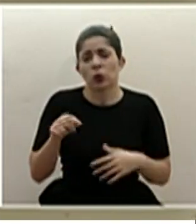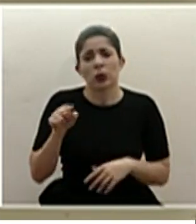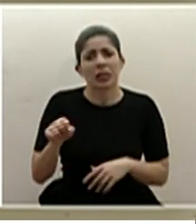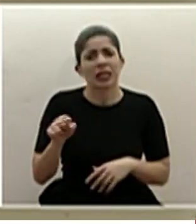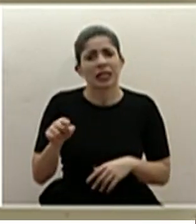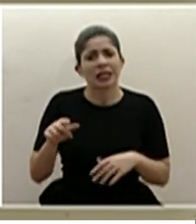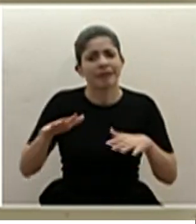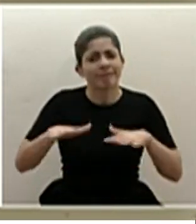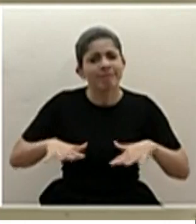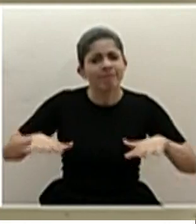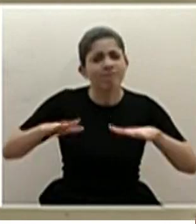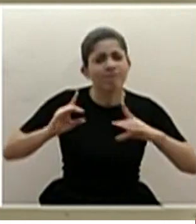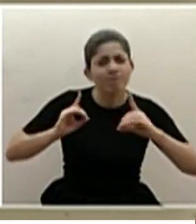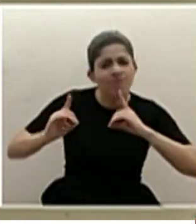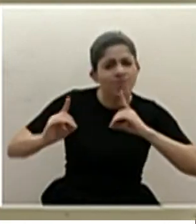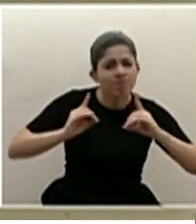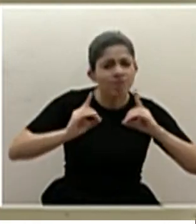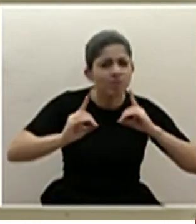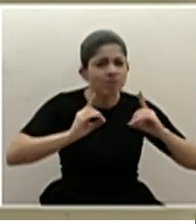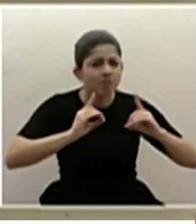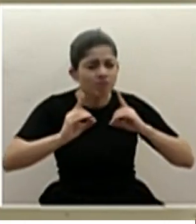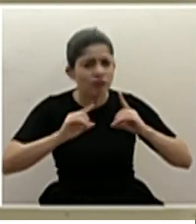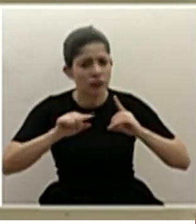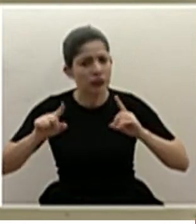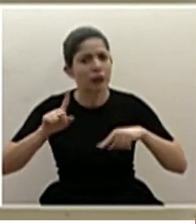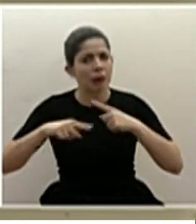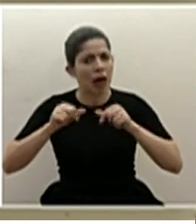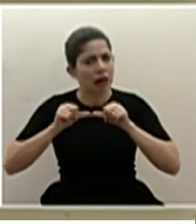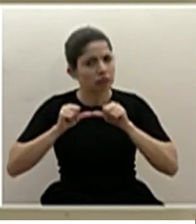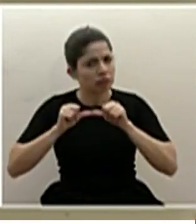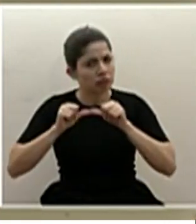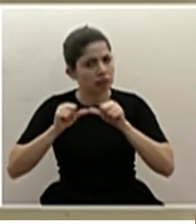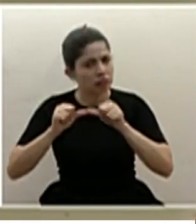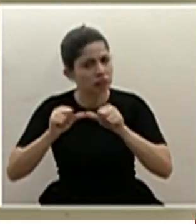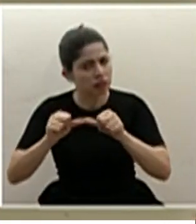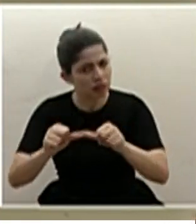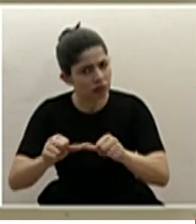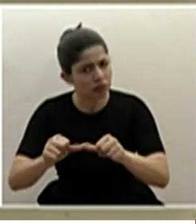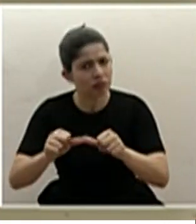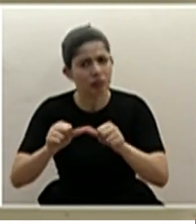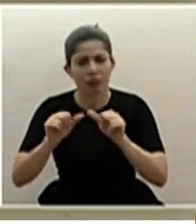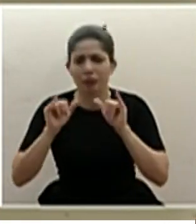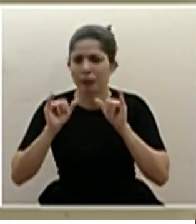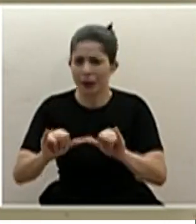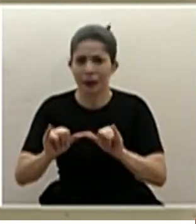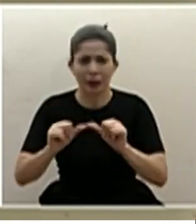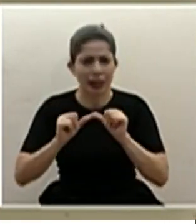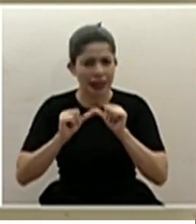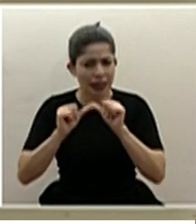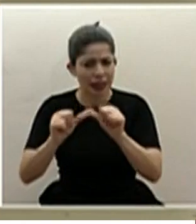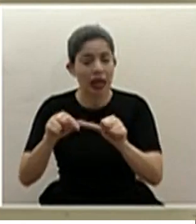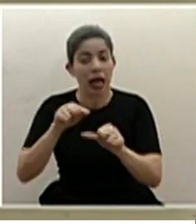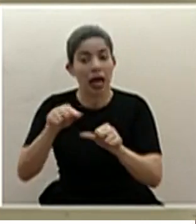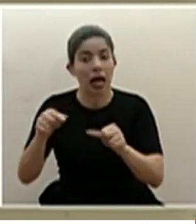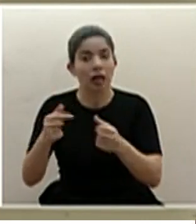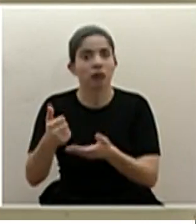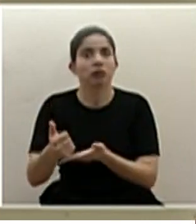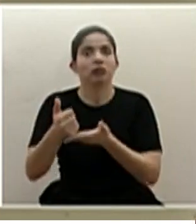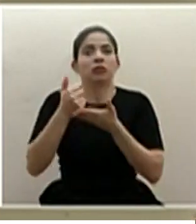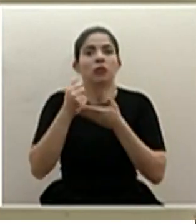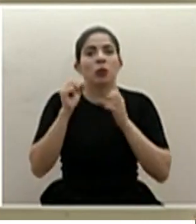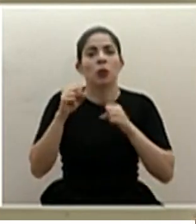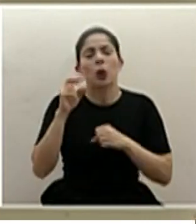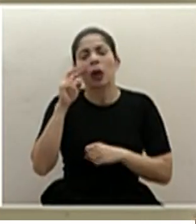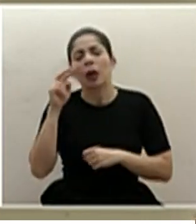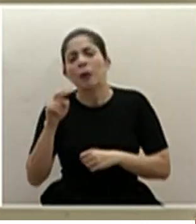un espacio de diálogo que vamos a mantener de manera absolutamente permanente y que nos va a permitir ir